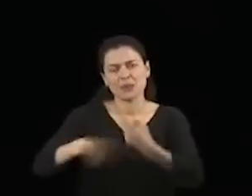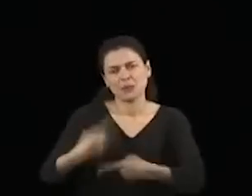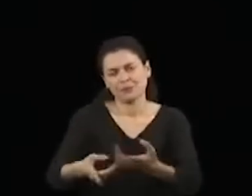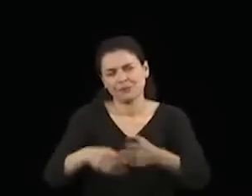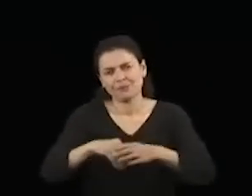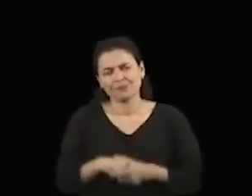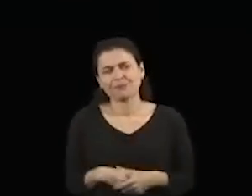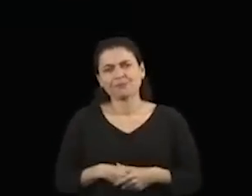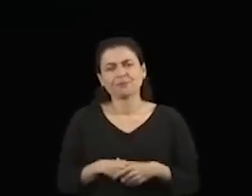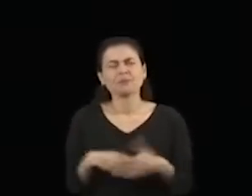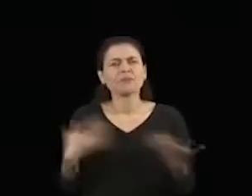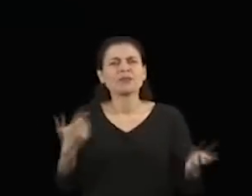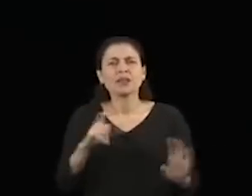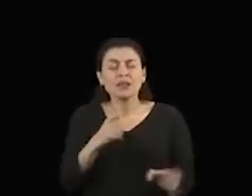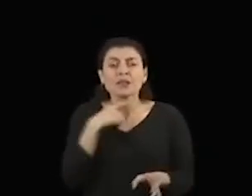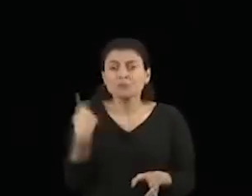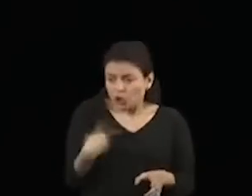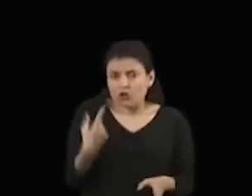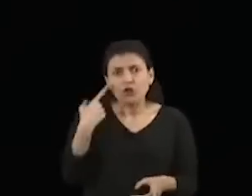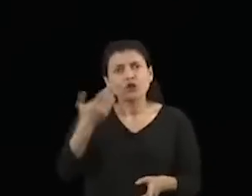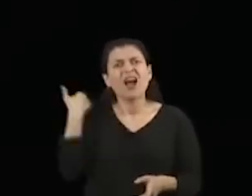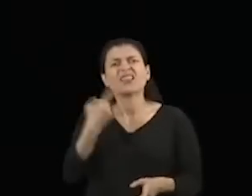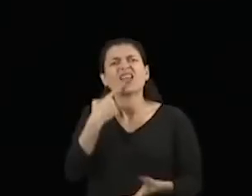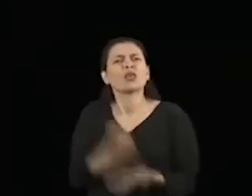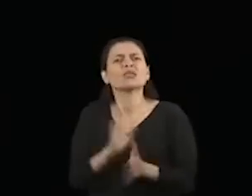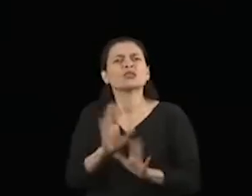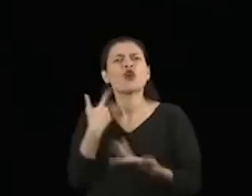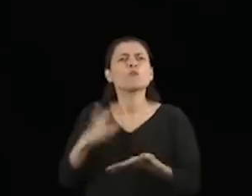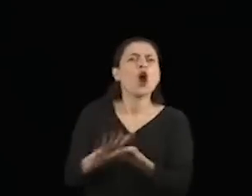Pero bueno, digamos, no queríamos terminar con la corrupción.